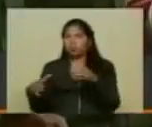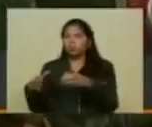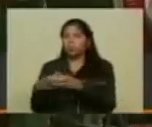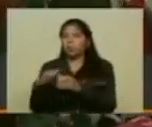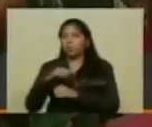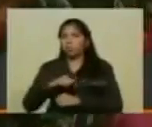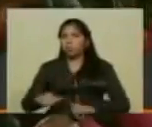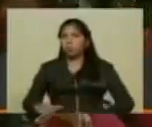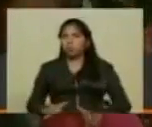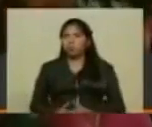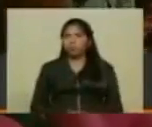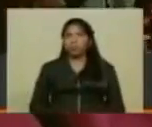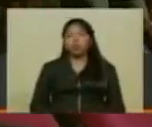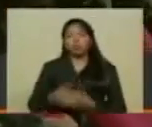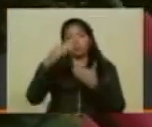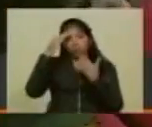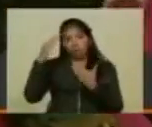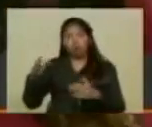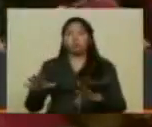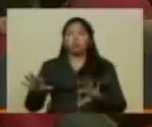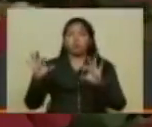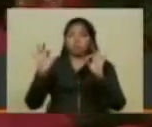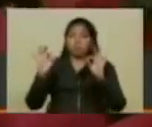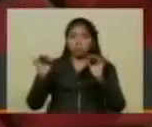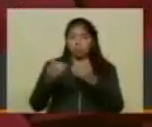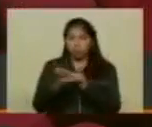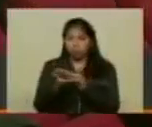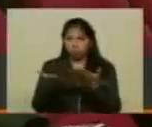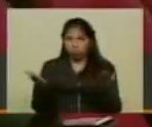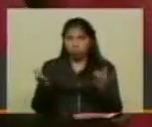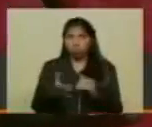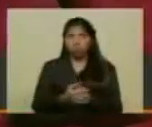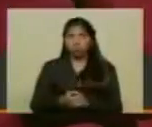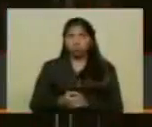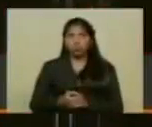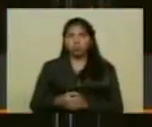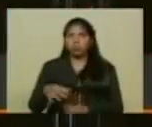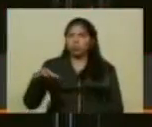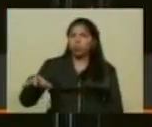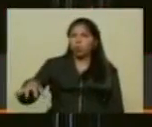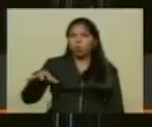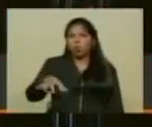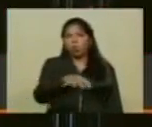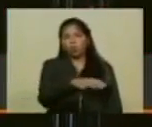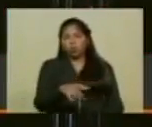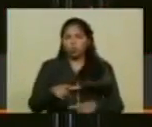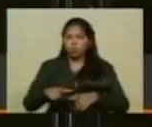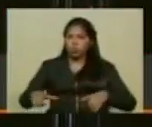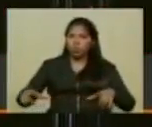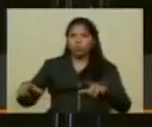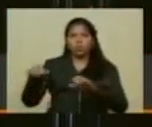Saludo también de manera muy especial a los comandantes de todas las zonas de defensa integral